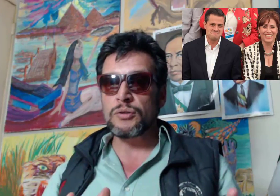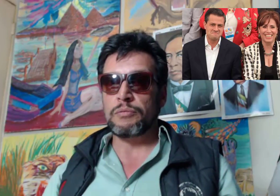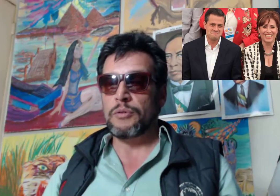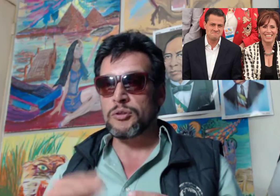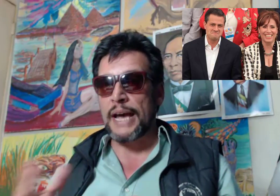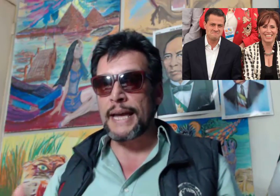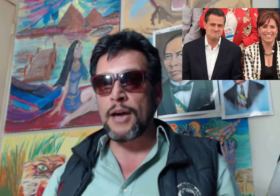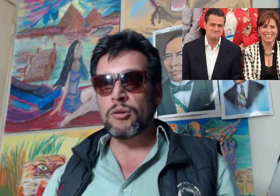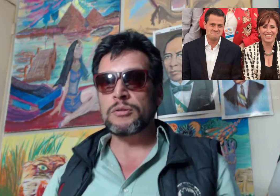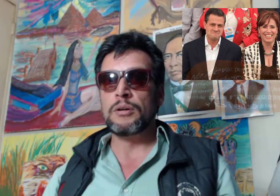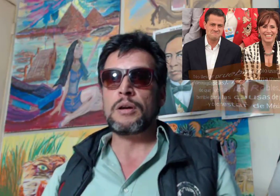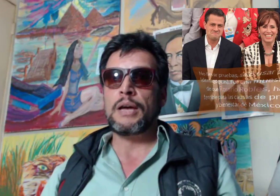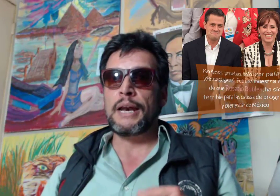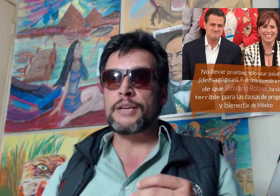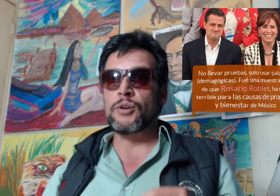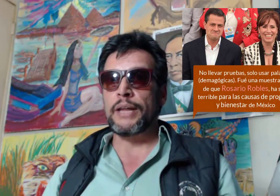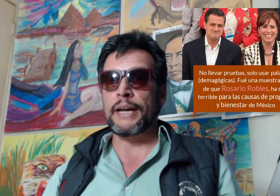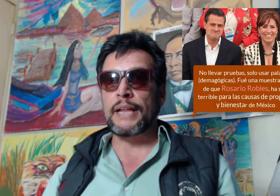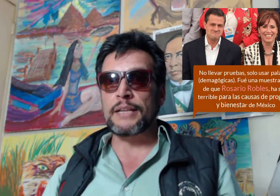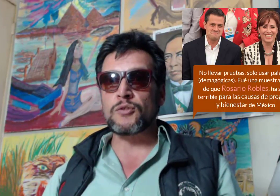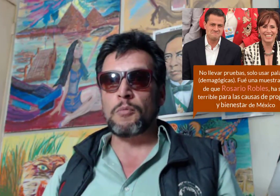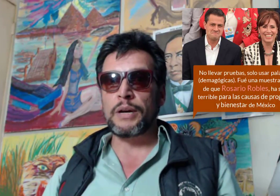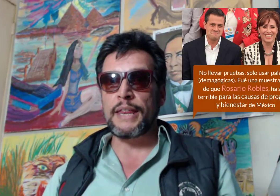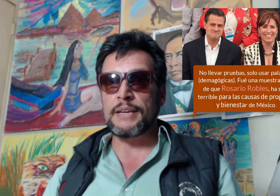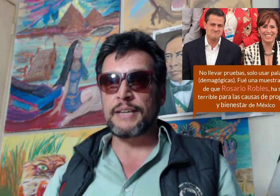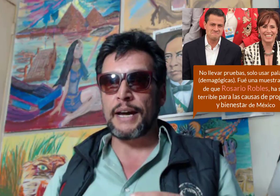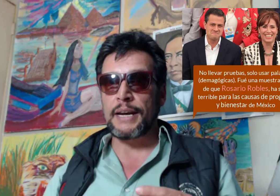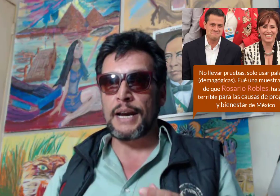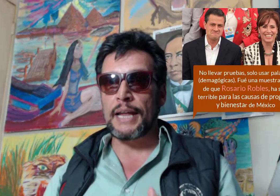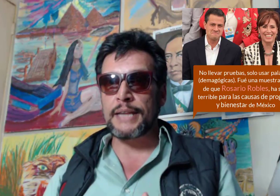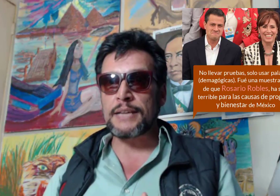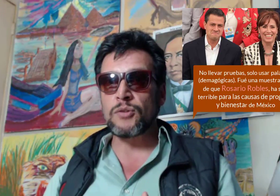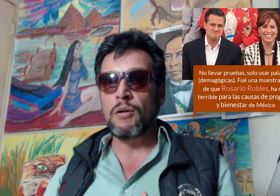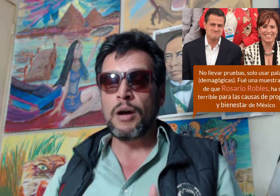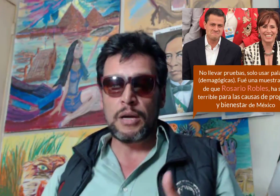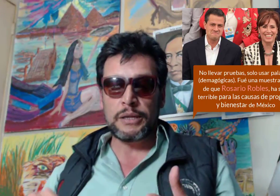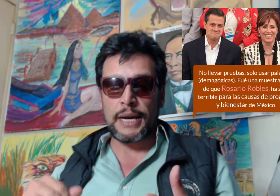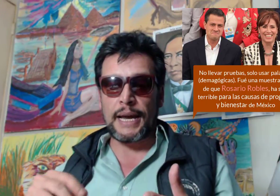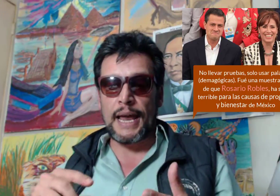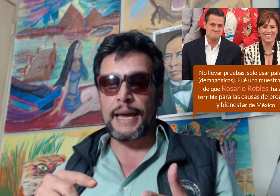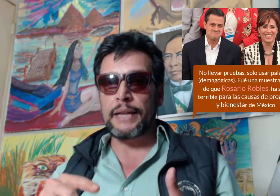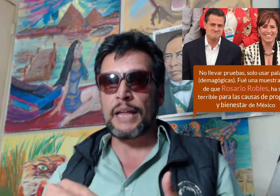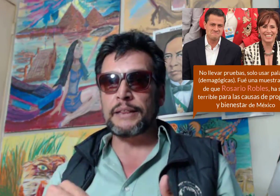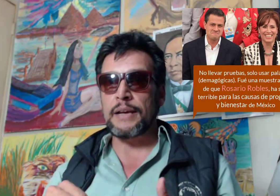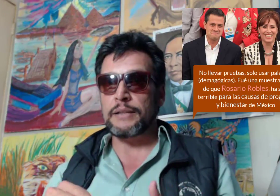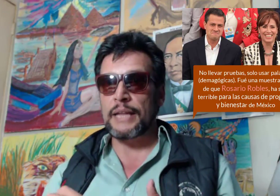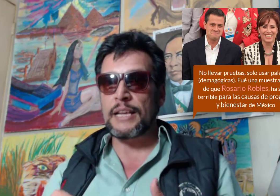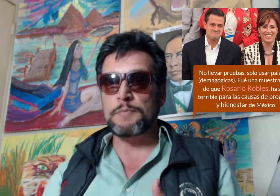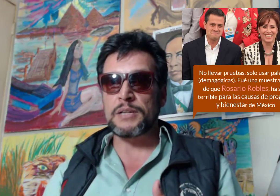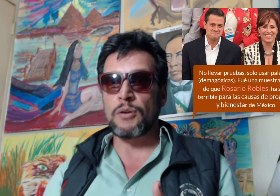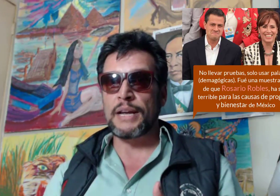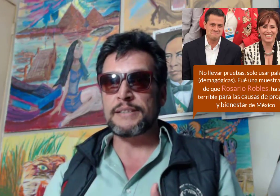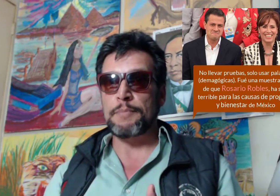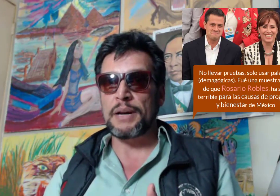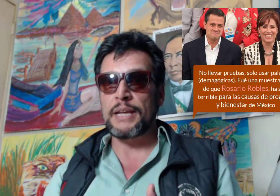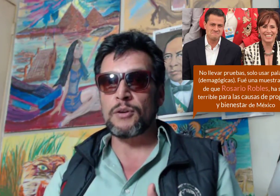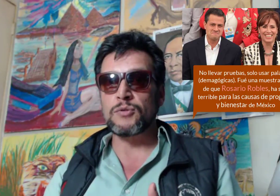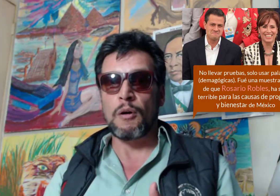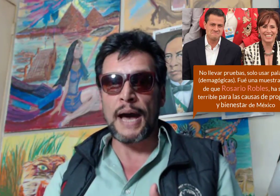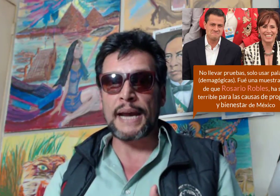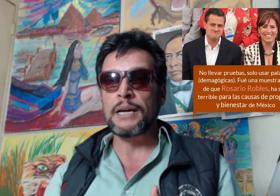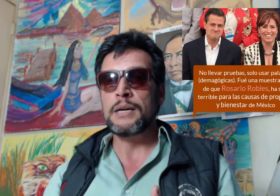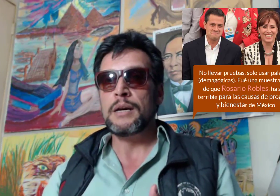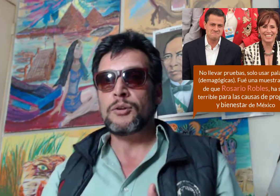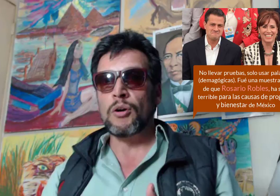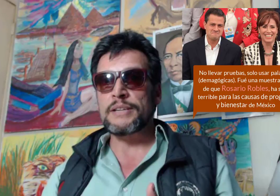los hechos, los saqueos, el hecho de que tantas comunidades sigan en el atraso, de que la gente, tantas personas que